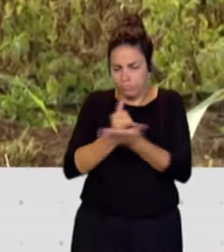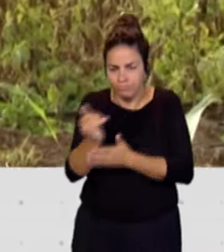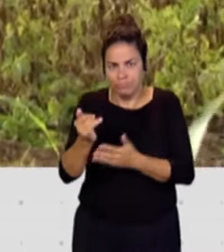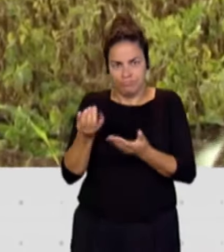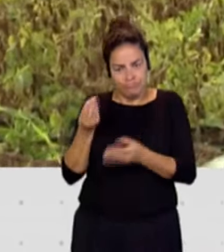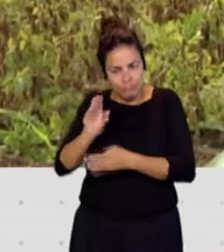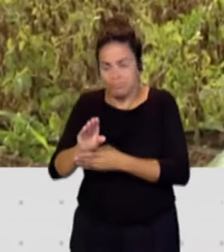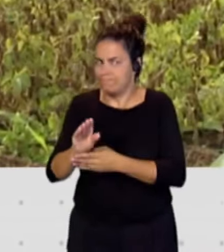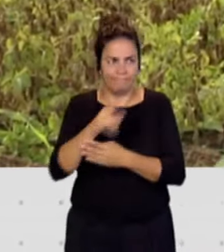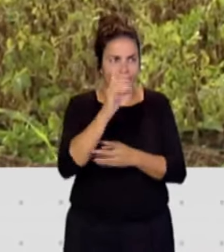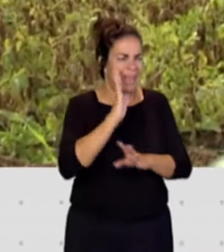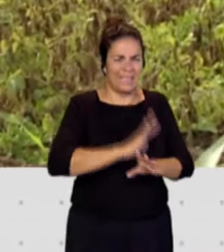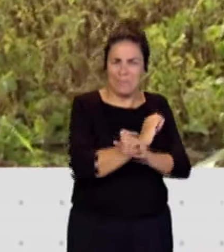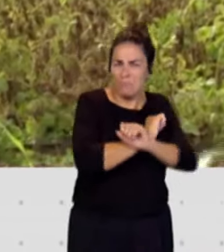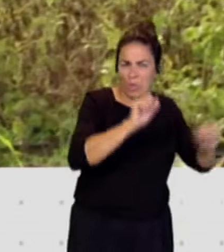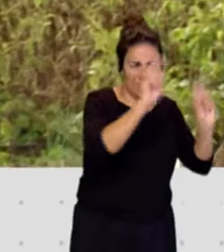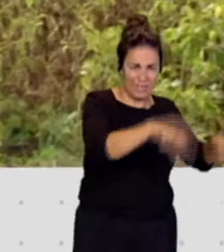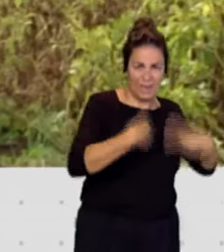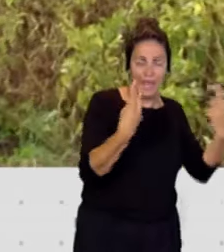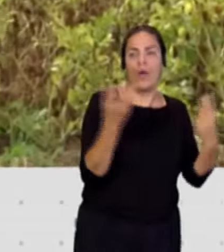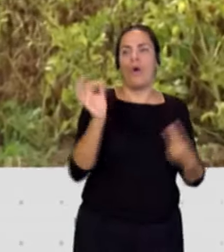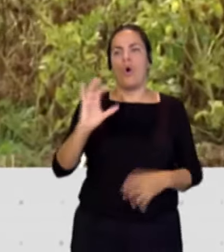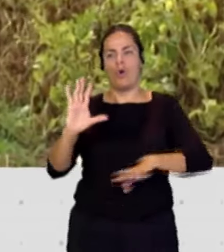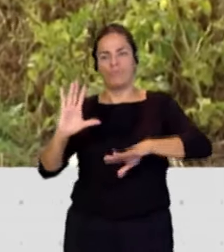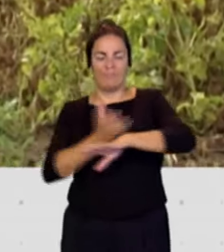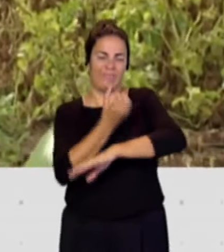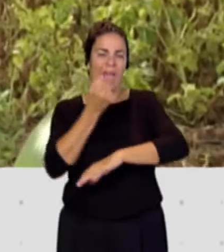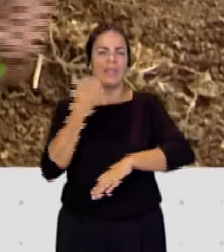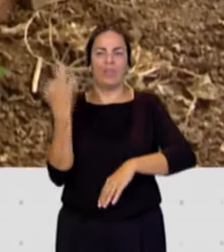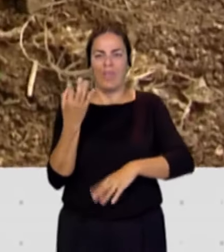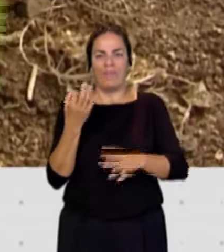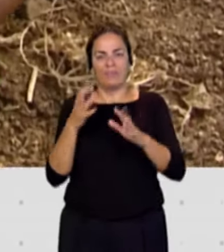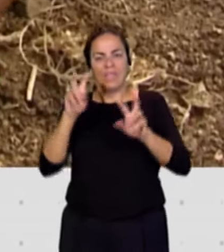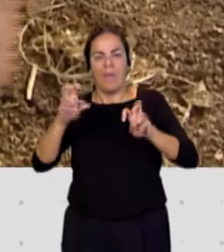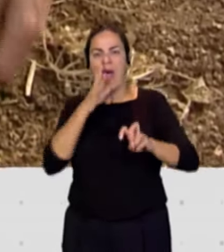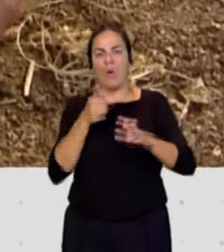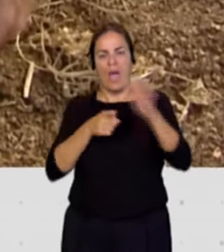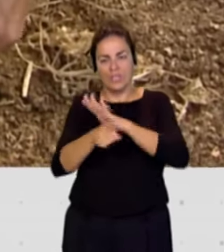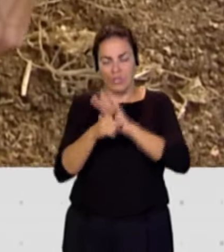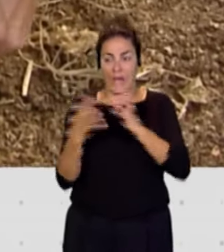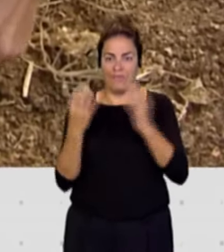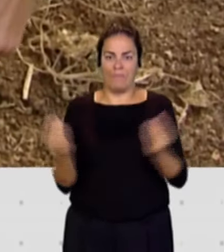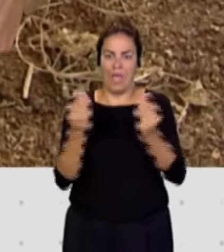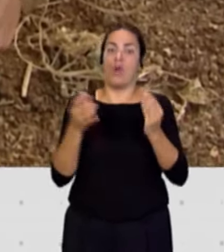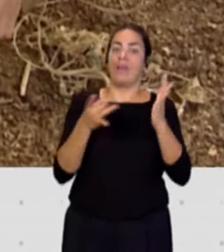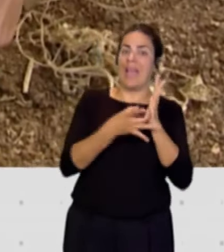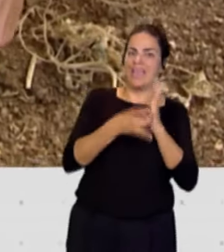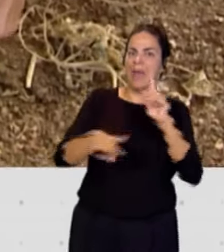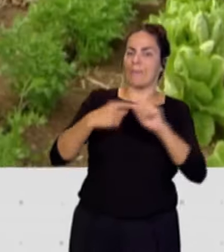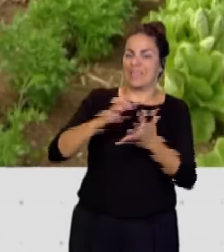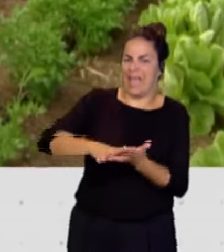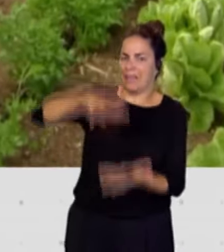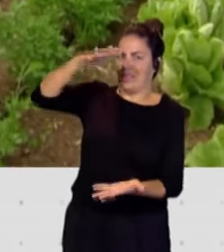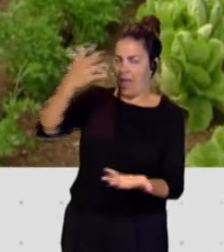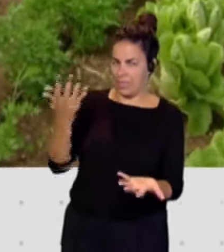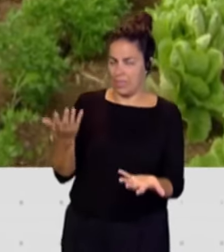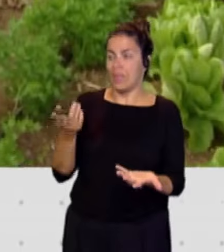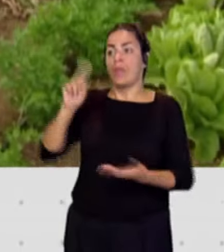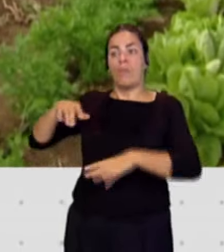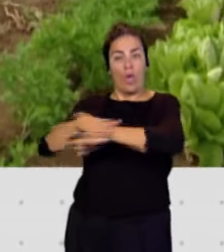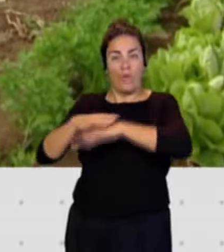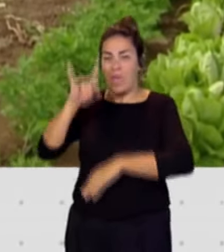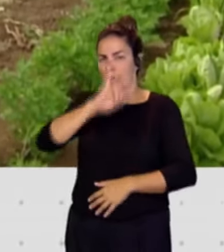que mejoren la gestión del agua no solamente en cuanto a cantidad sino en cuanto a calidad con el gobierno autonómico pues Exactamente igual